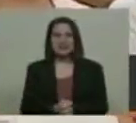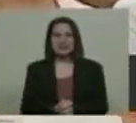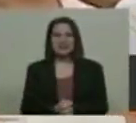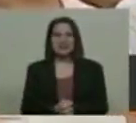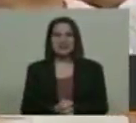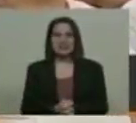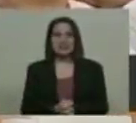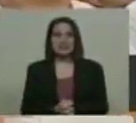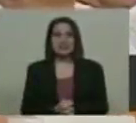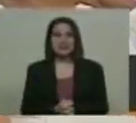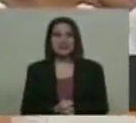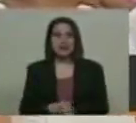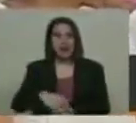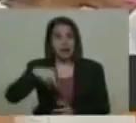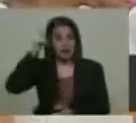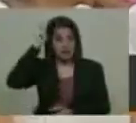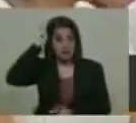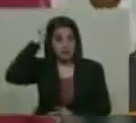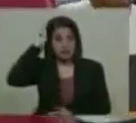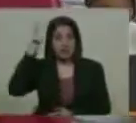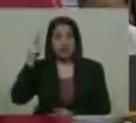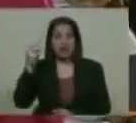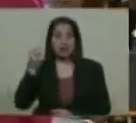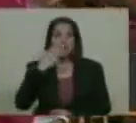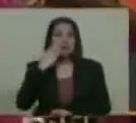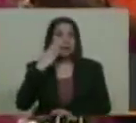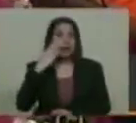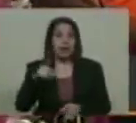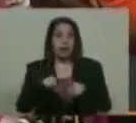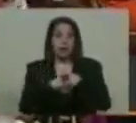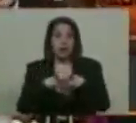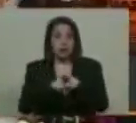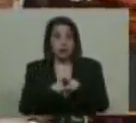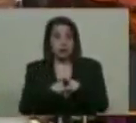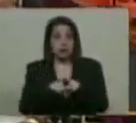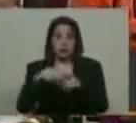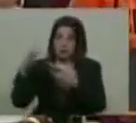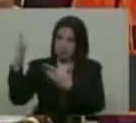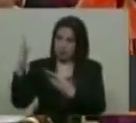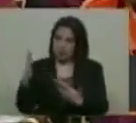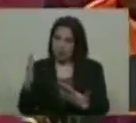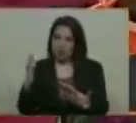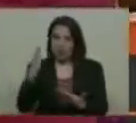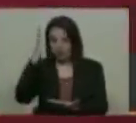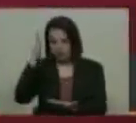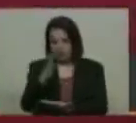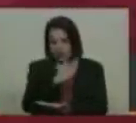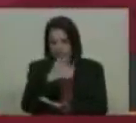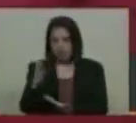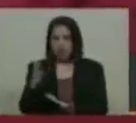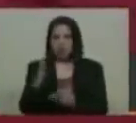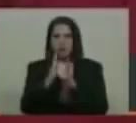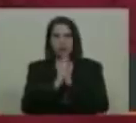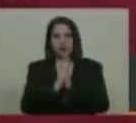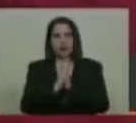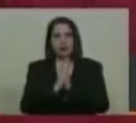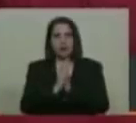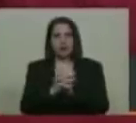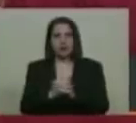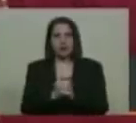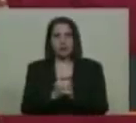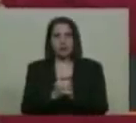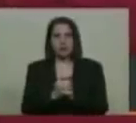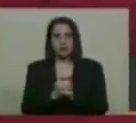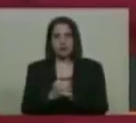Nuestra chamana madre, Noelí Pocaterra. Ven acá para que me des tu bendición, chamana. Me des